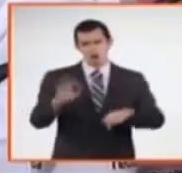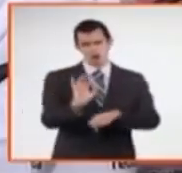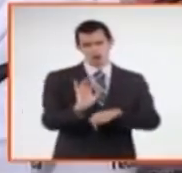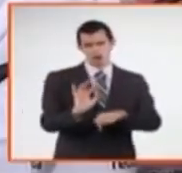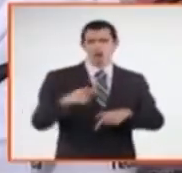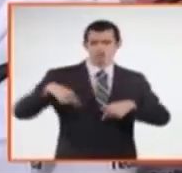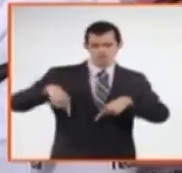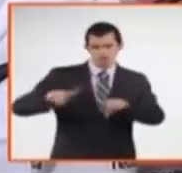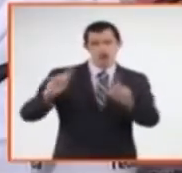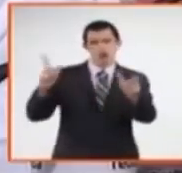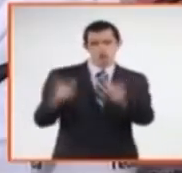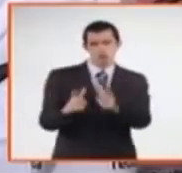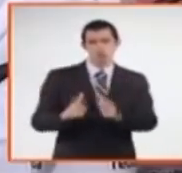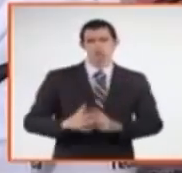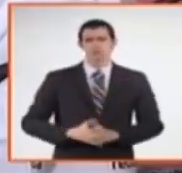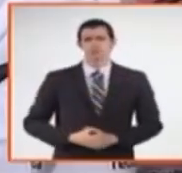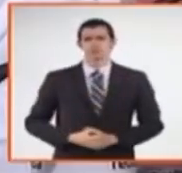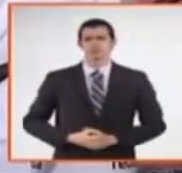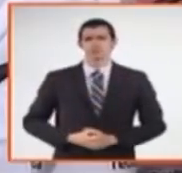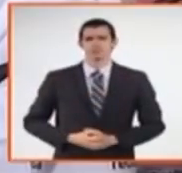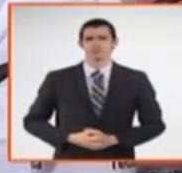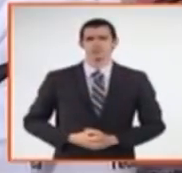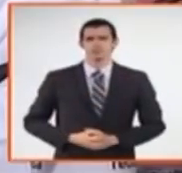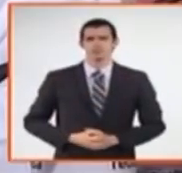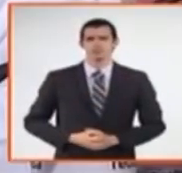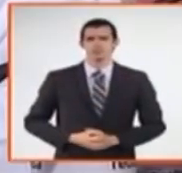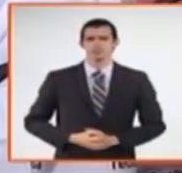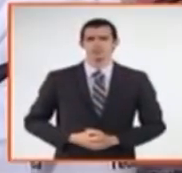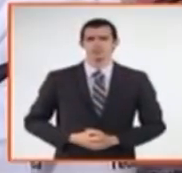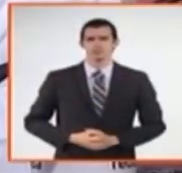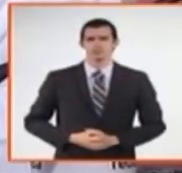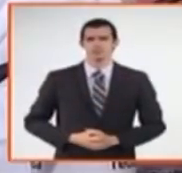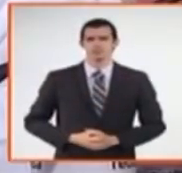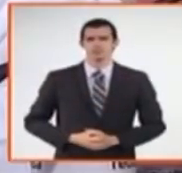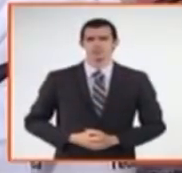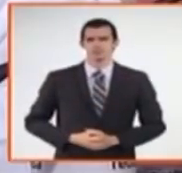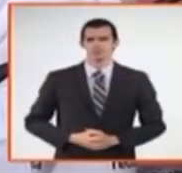última cosa que quisiera mencionar que está relacionada